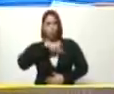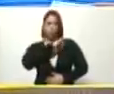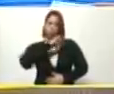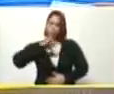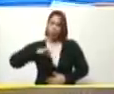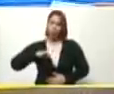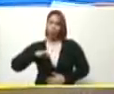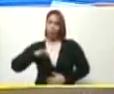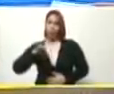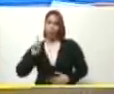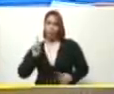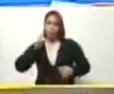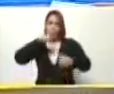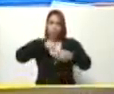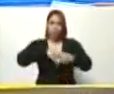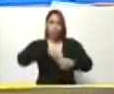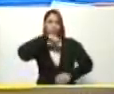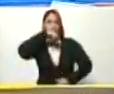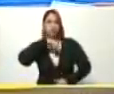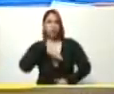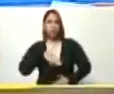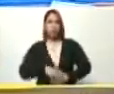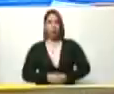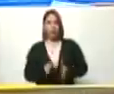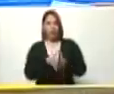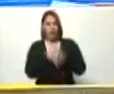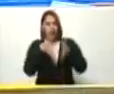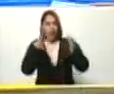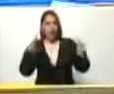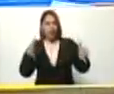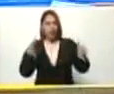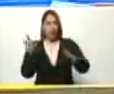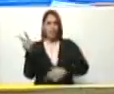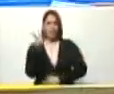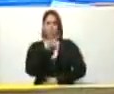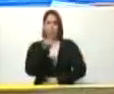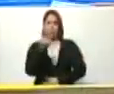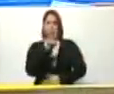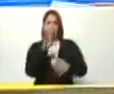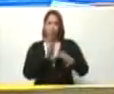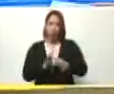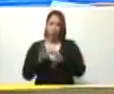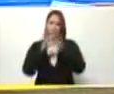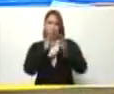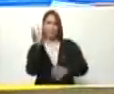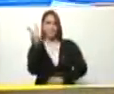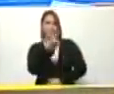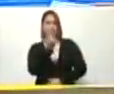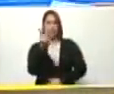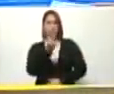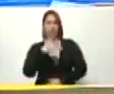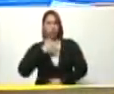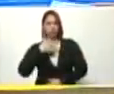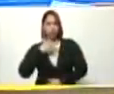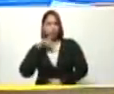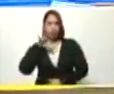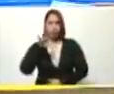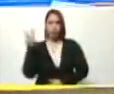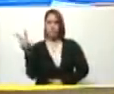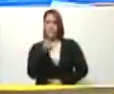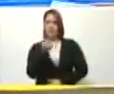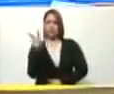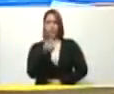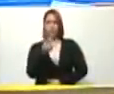parte de esa historia, la historia grande de la Venezuela unida, de la Venezuela patriótica, de la